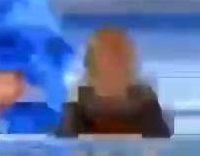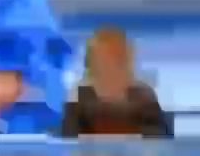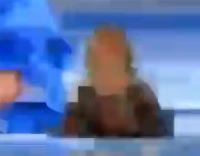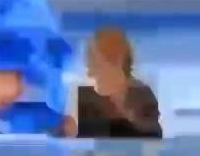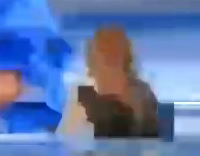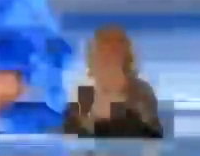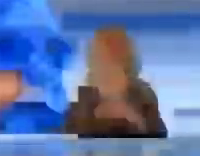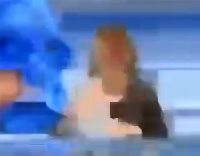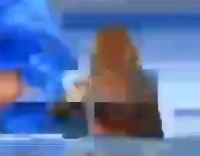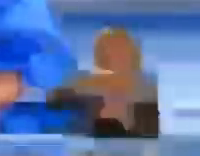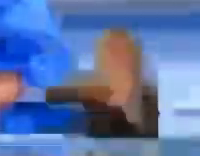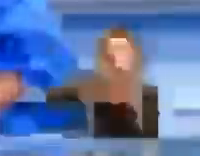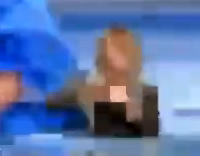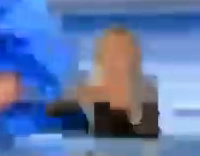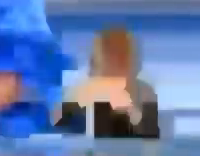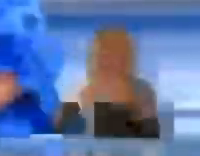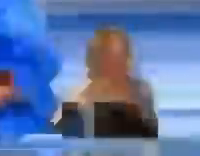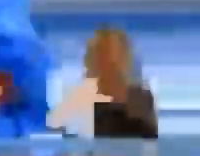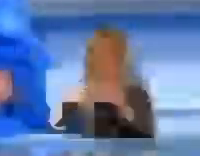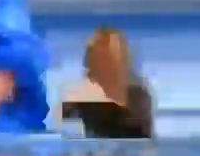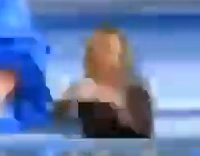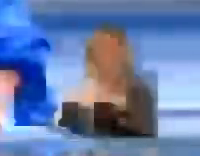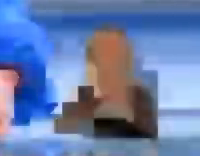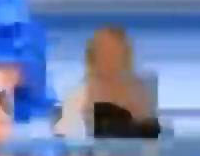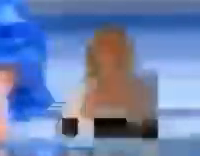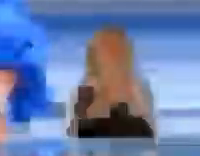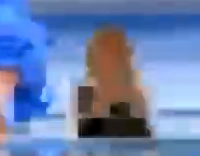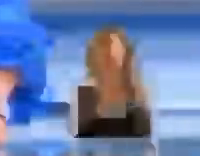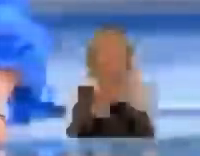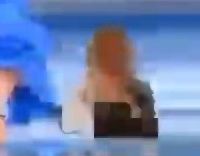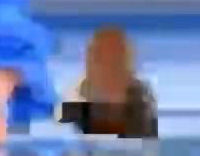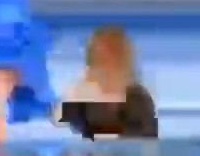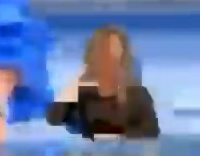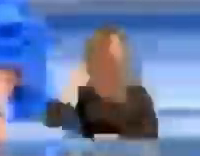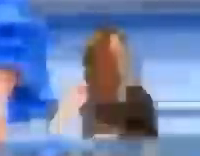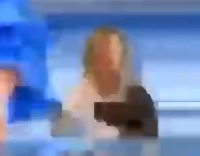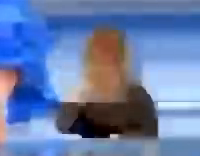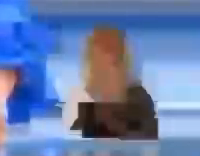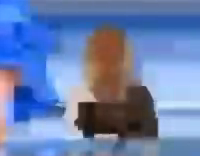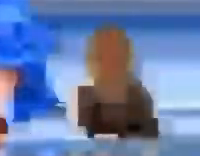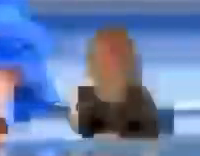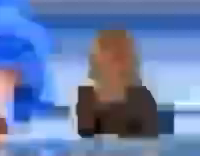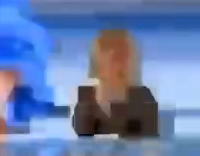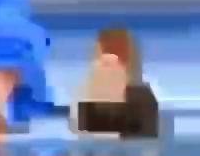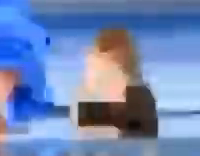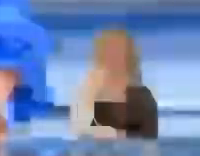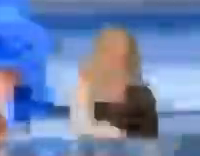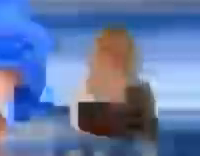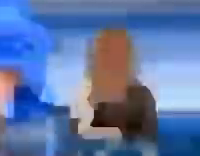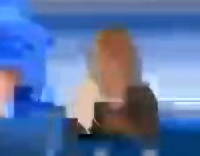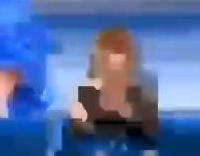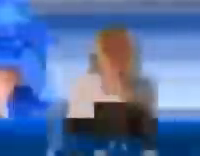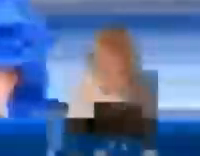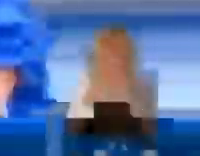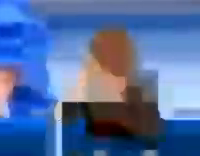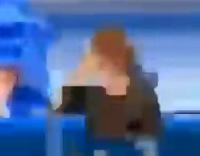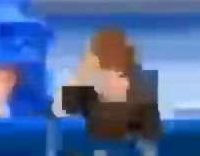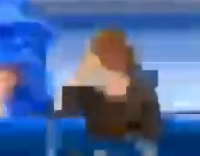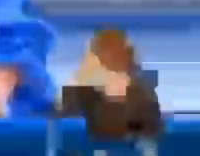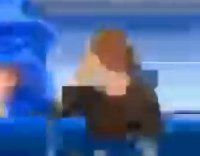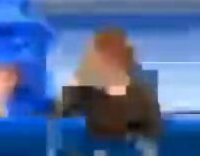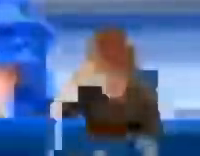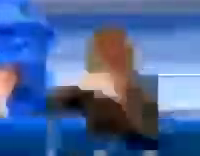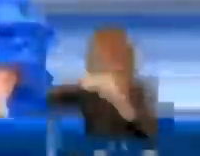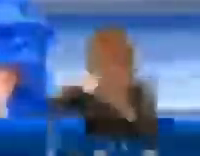Y a partir de este mes comienzan a aplicarse nuevos impuestos como el ICE a las cervezas industriales y a los planes celulares, además otras medidas que se aplicarán